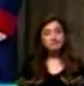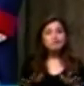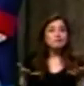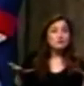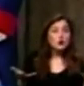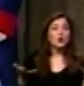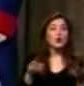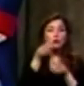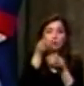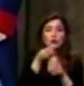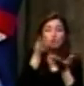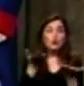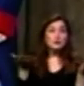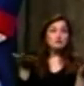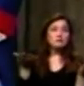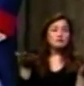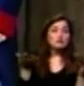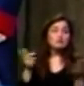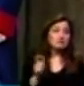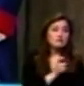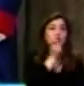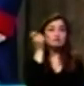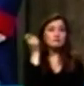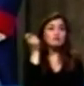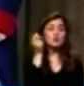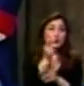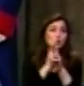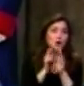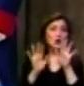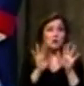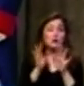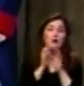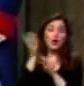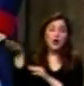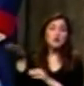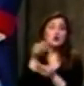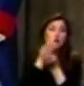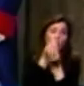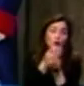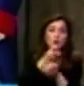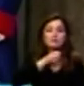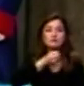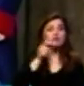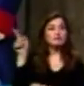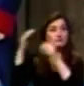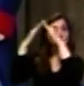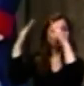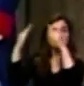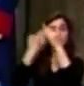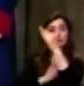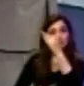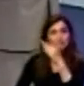pronunciamiento si es que hay una tendencia marcada en relación a los resultados. Eso es lo que está previsto aquí en el Palacio de